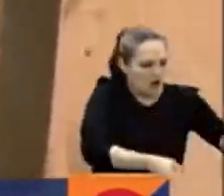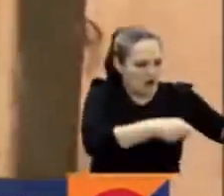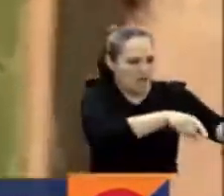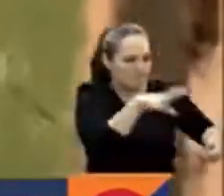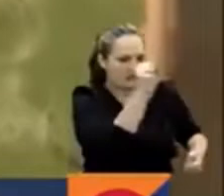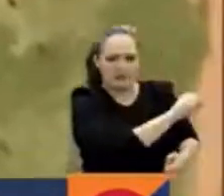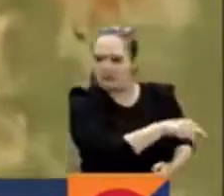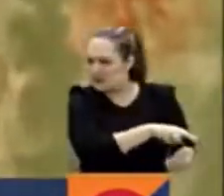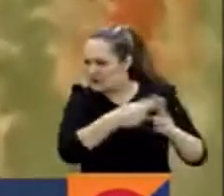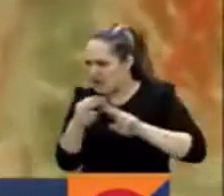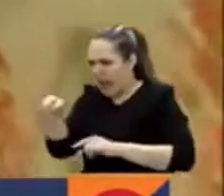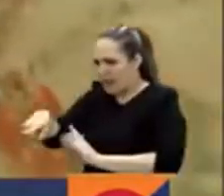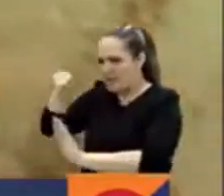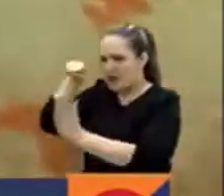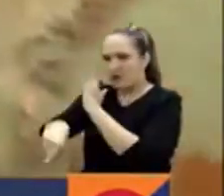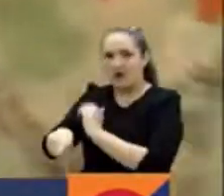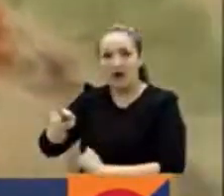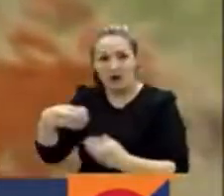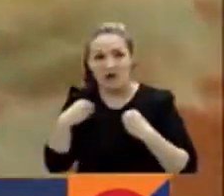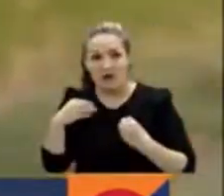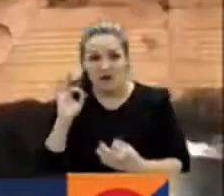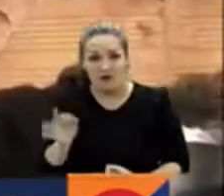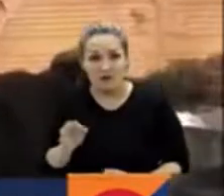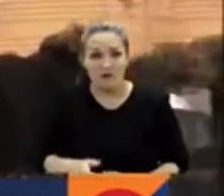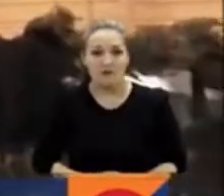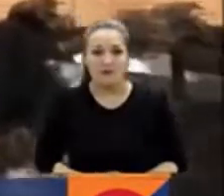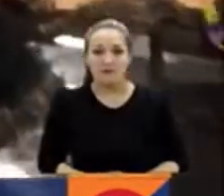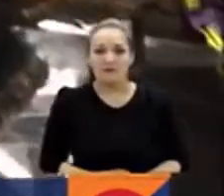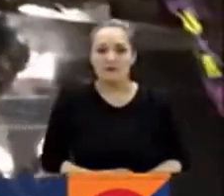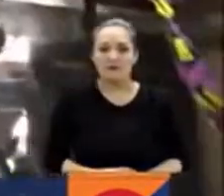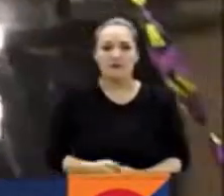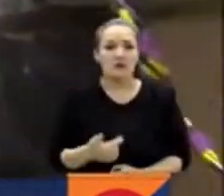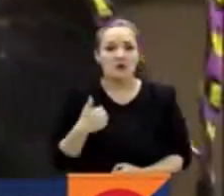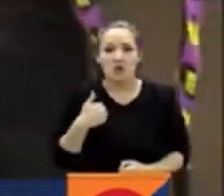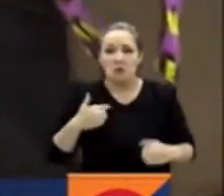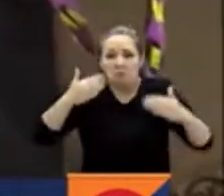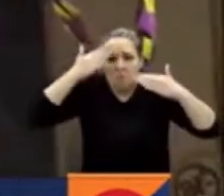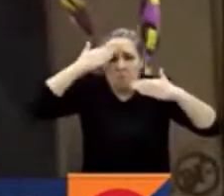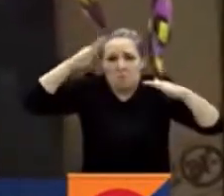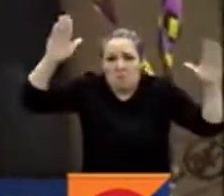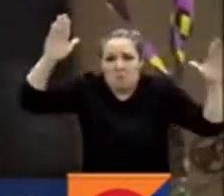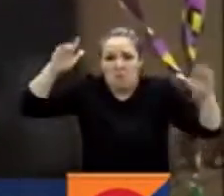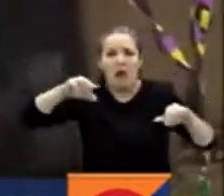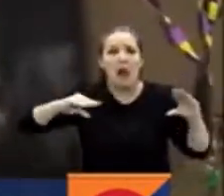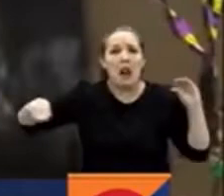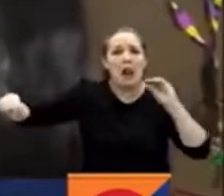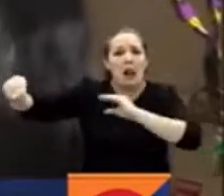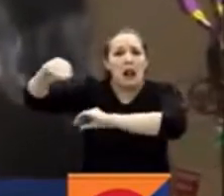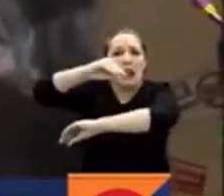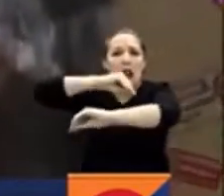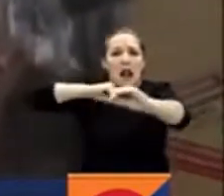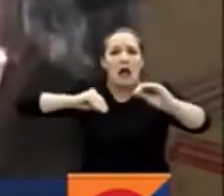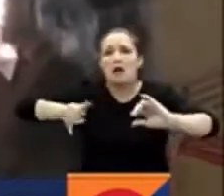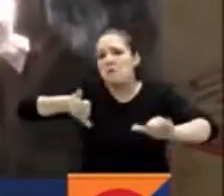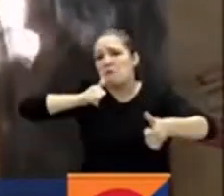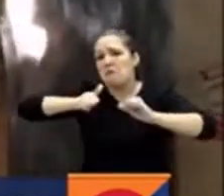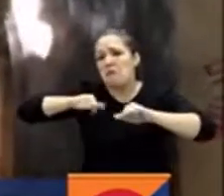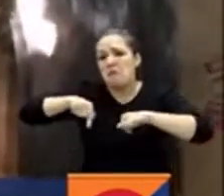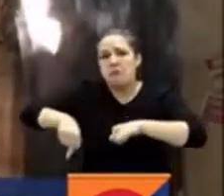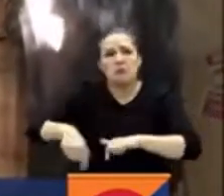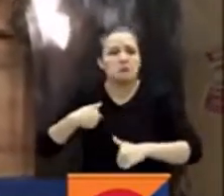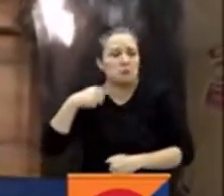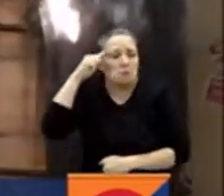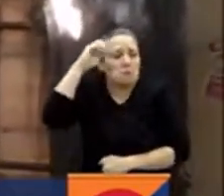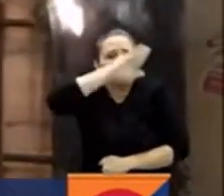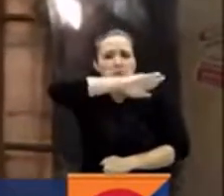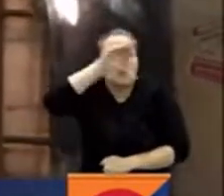actualmente hay personas que la habitan. La verdad, yo escuché y así bulla, pero pues, o sea, bulla no, pues así estaban hablando y tomando allá abajo y tal, pero pues yo como ya